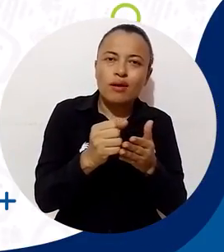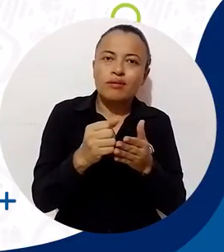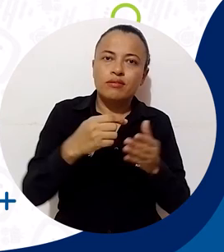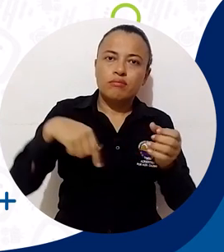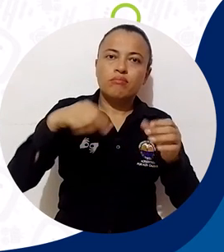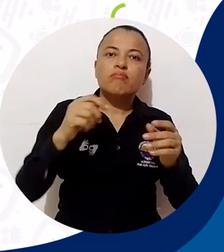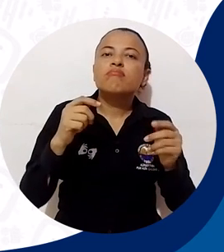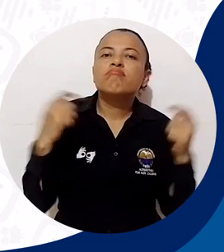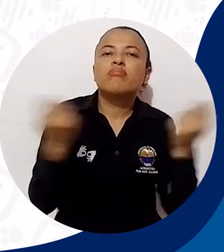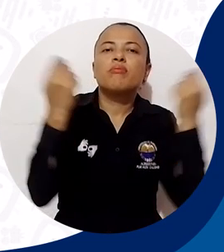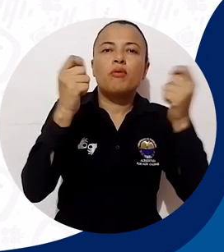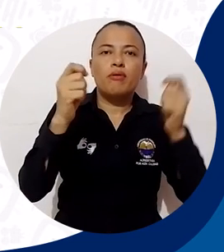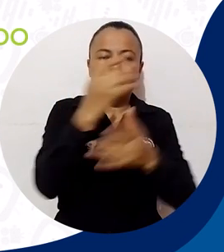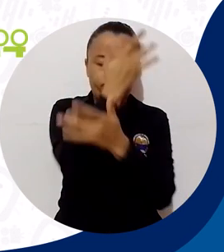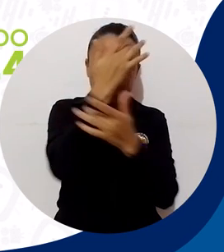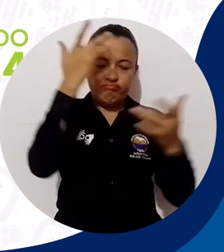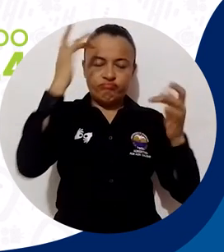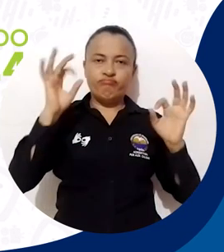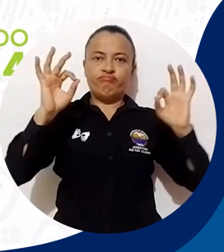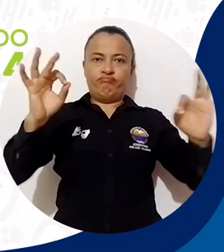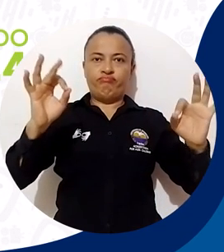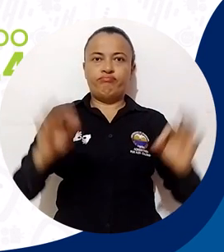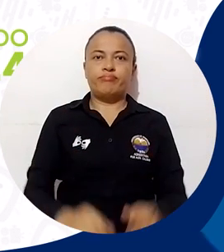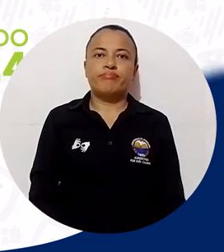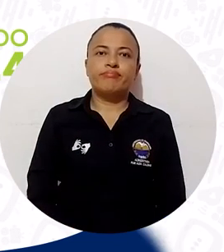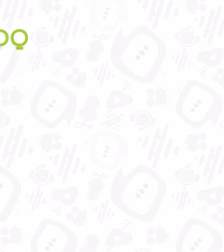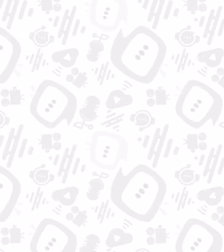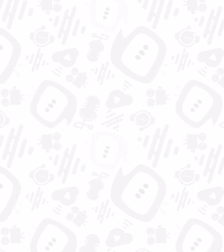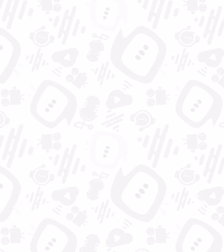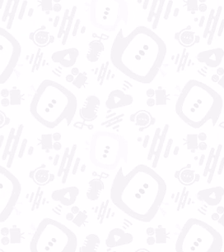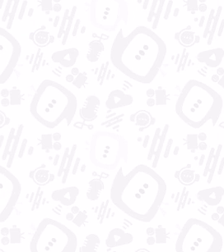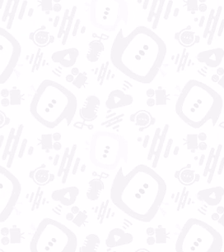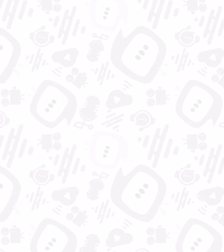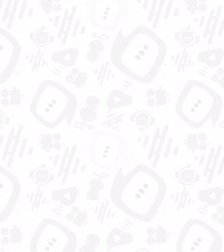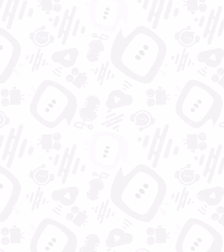universitaria. Universidad del Magdalena, aún más incluyente e innovadora.